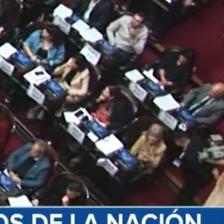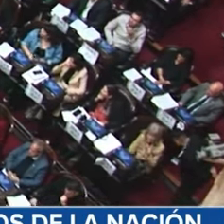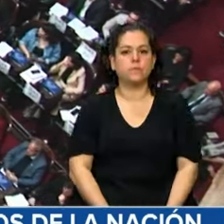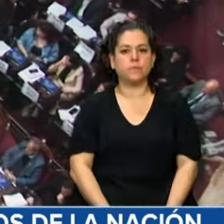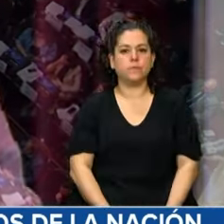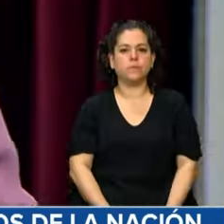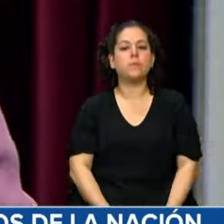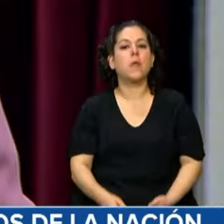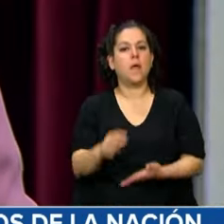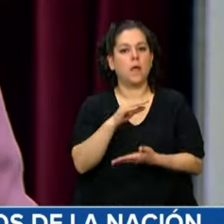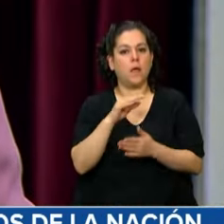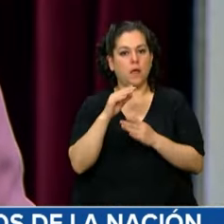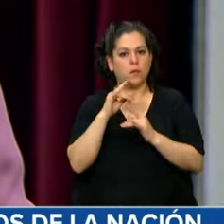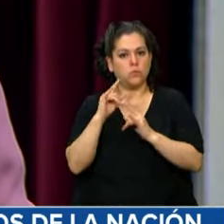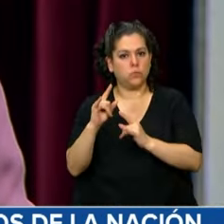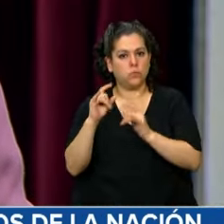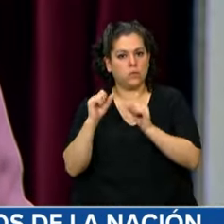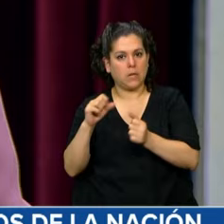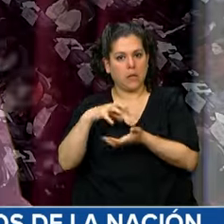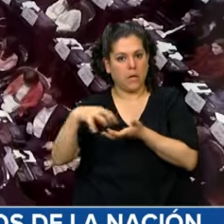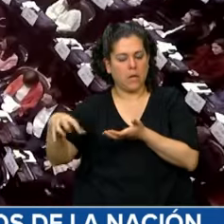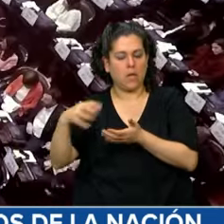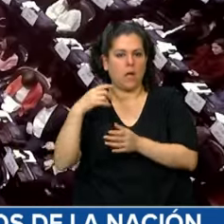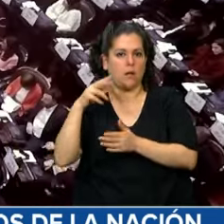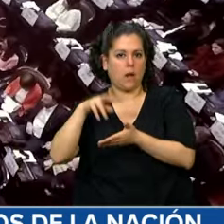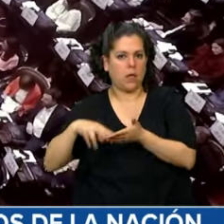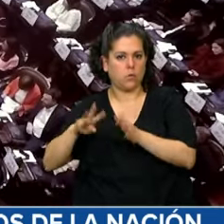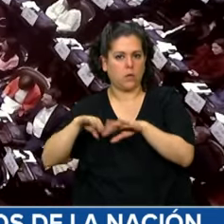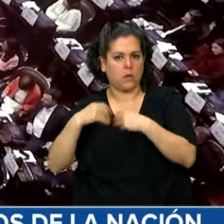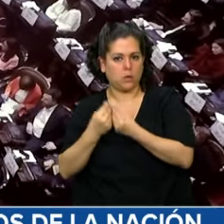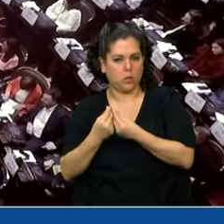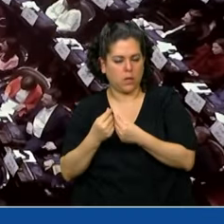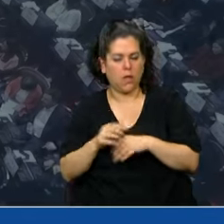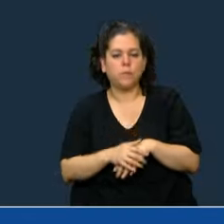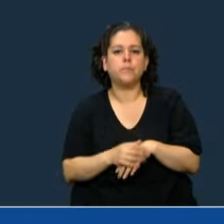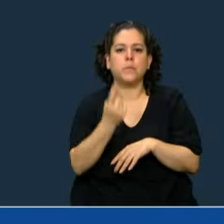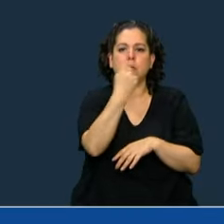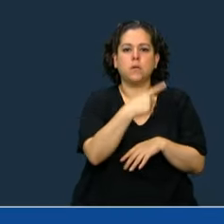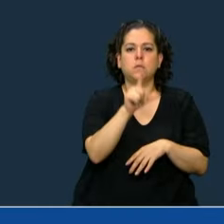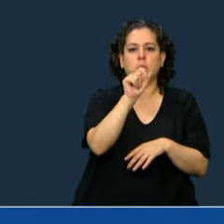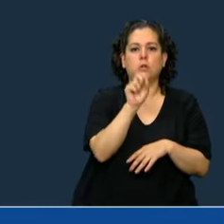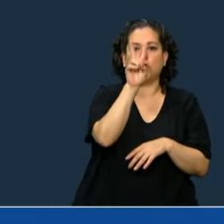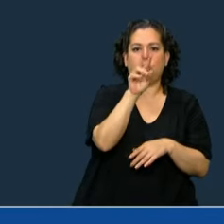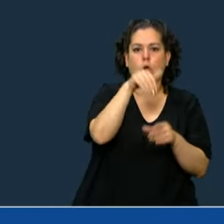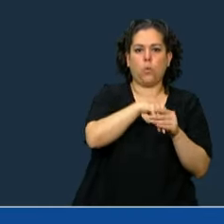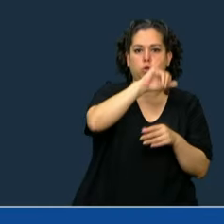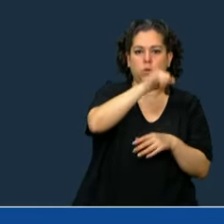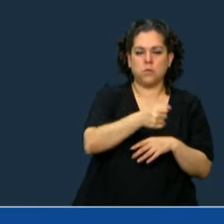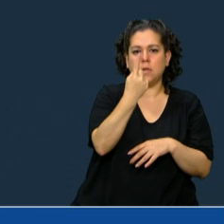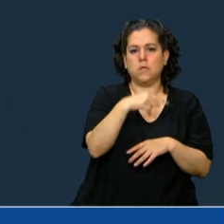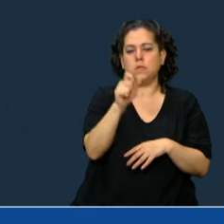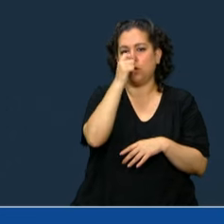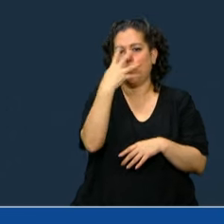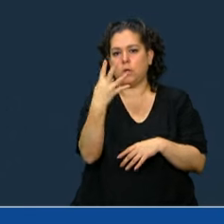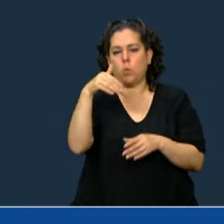por secretaría se dará lectura del resultado de la votación 102 afirmativos 124